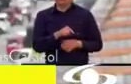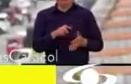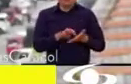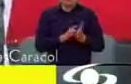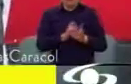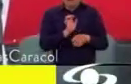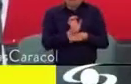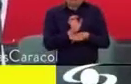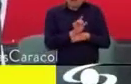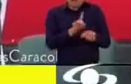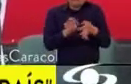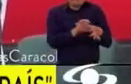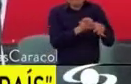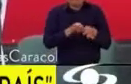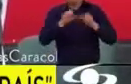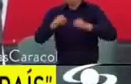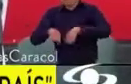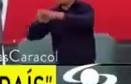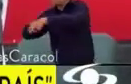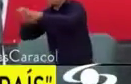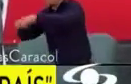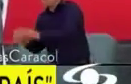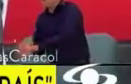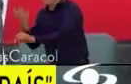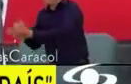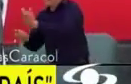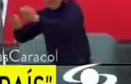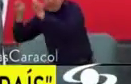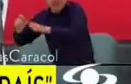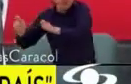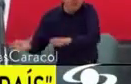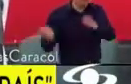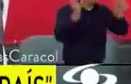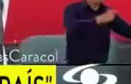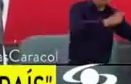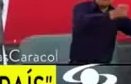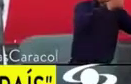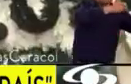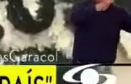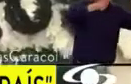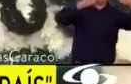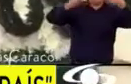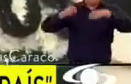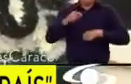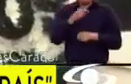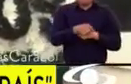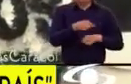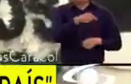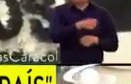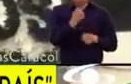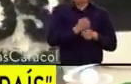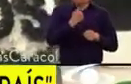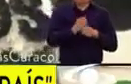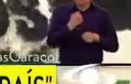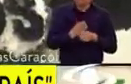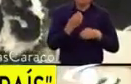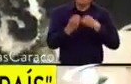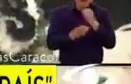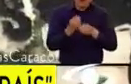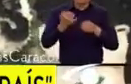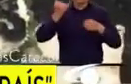productor en Colombia. El ministro aseguró que se ha hecho un trabajo grande para manejar las afectaciones de la pandemia en Corabastos, con la toma de pruebas